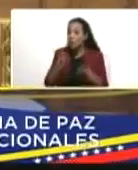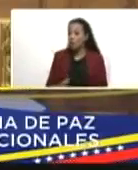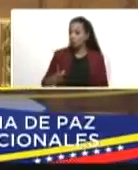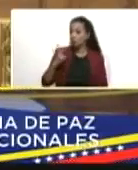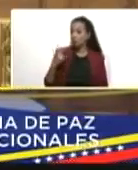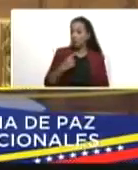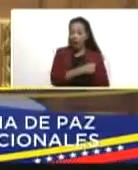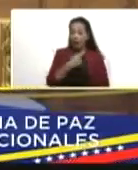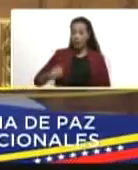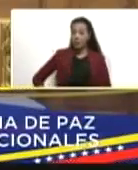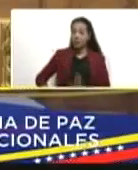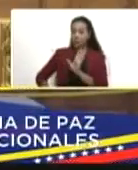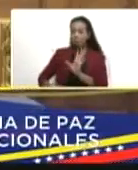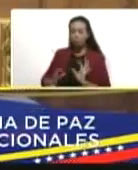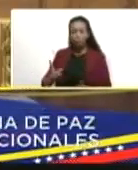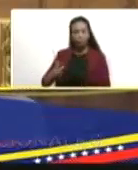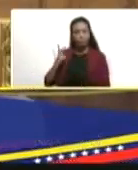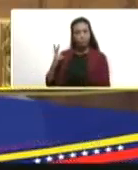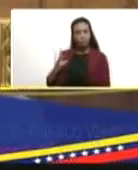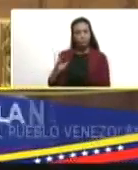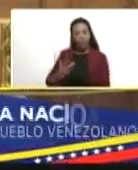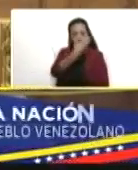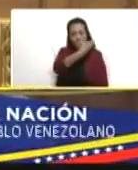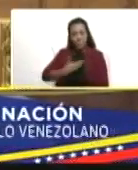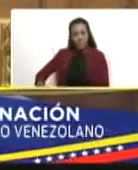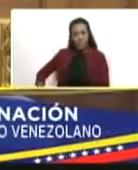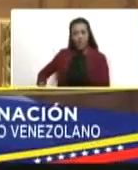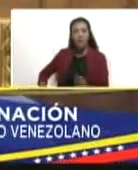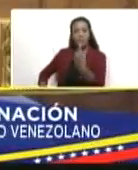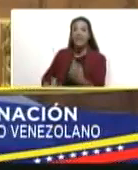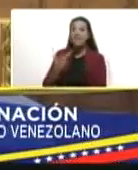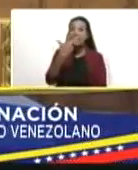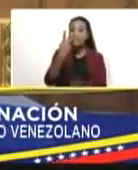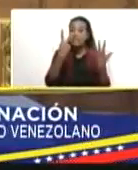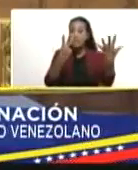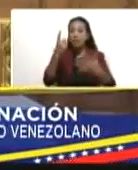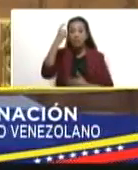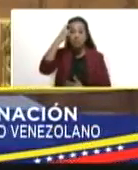la china fue una visita de 7